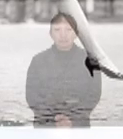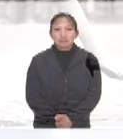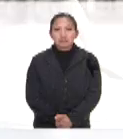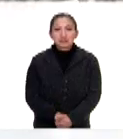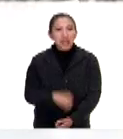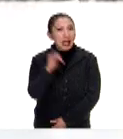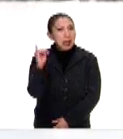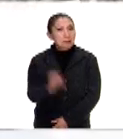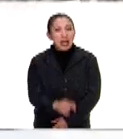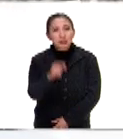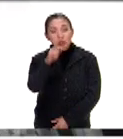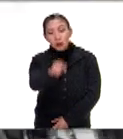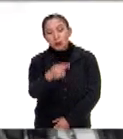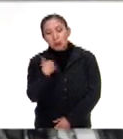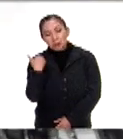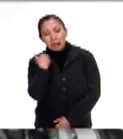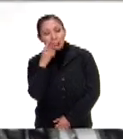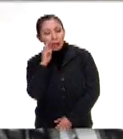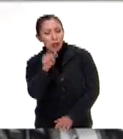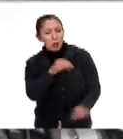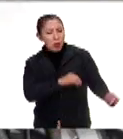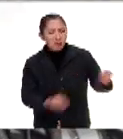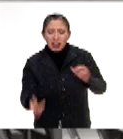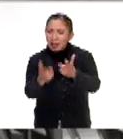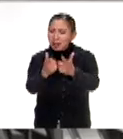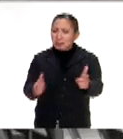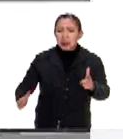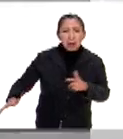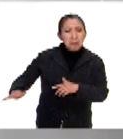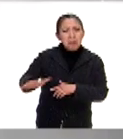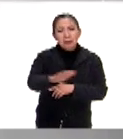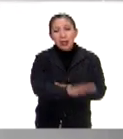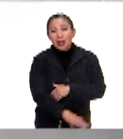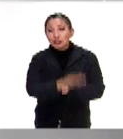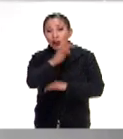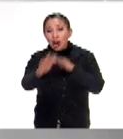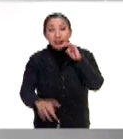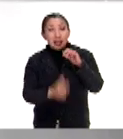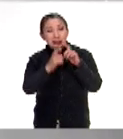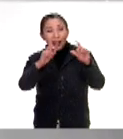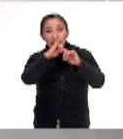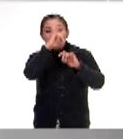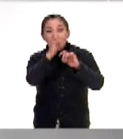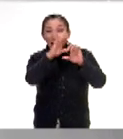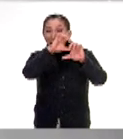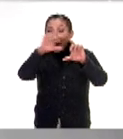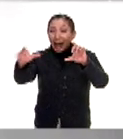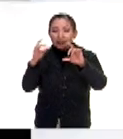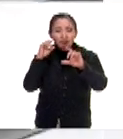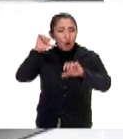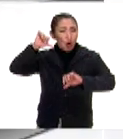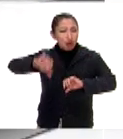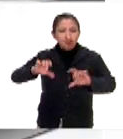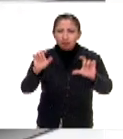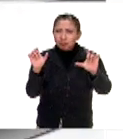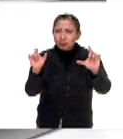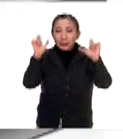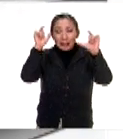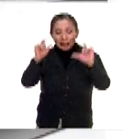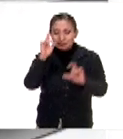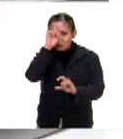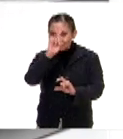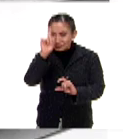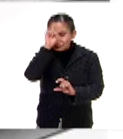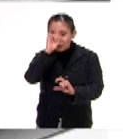Nunca hagas posar a tu sujeto. Déjalo moverse libremente. Todas las grandes imágenes son instantáneas. Eso